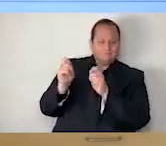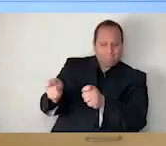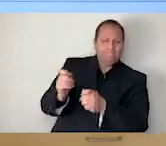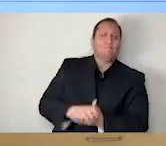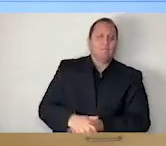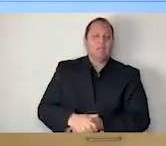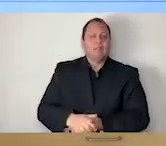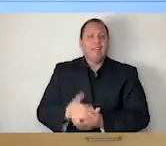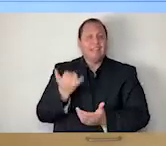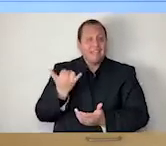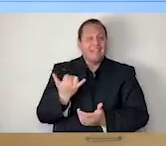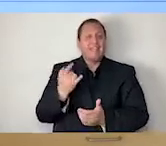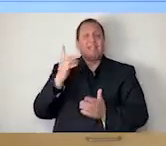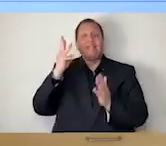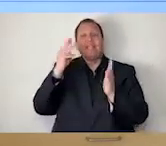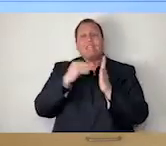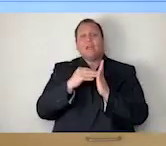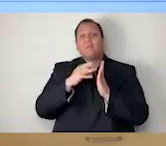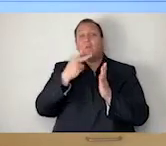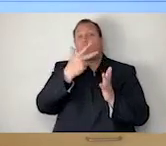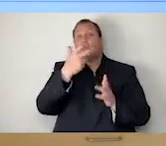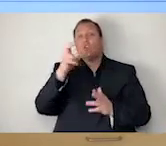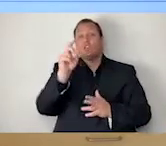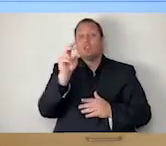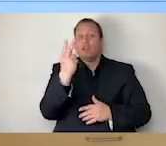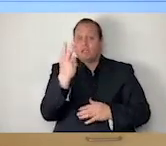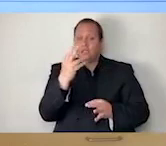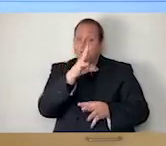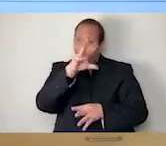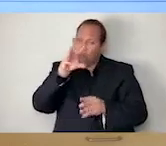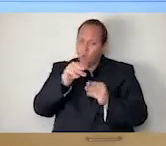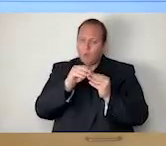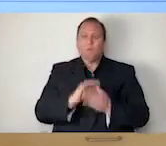y un total de 3 mil 832